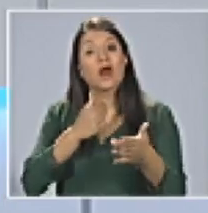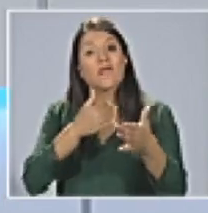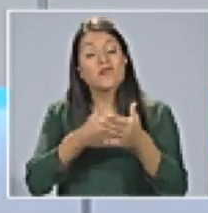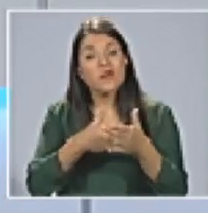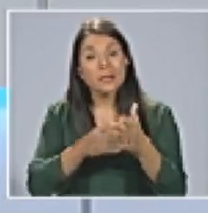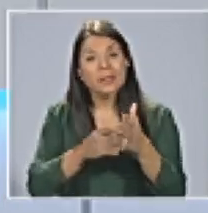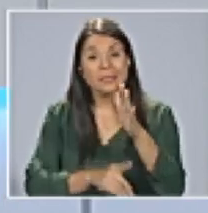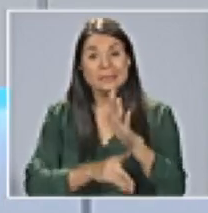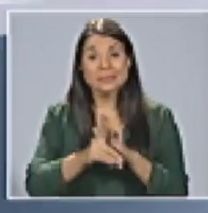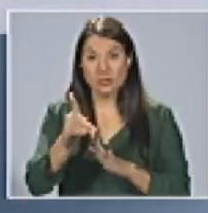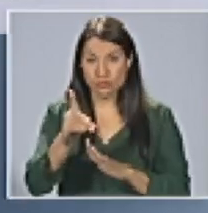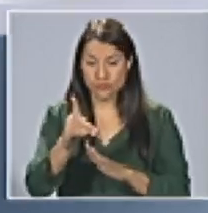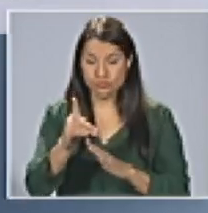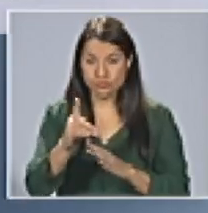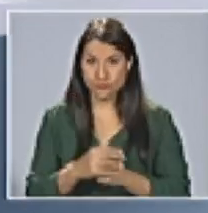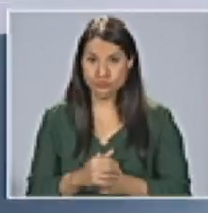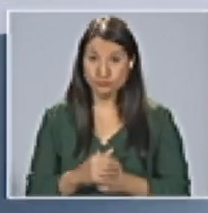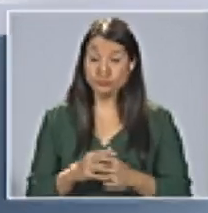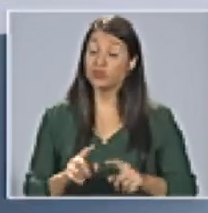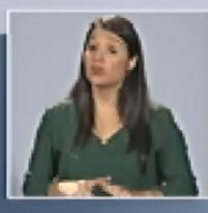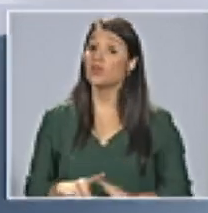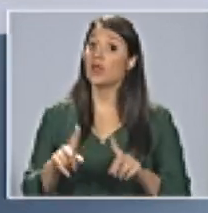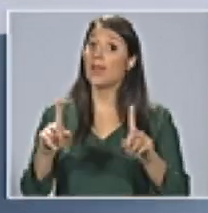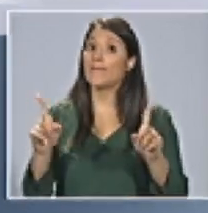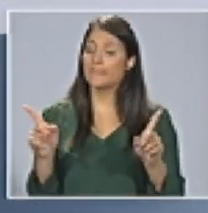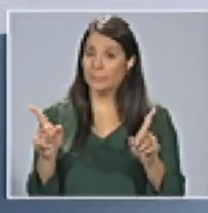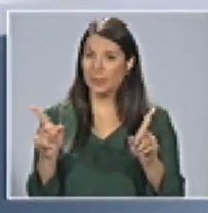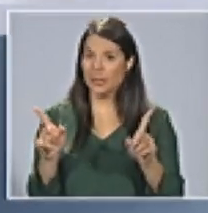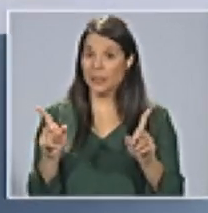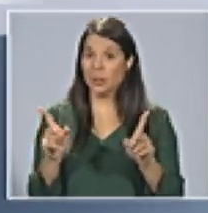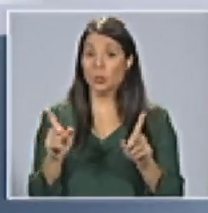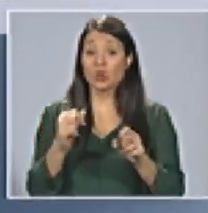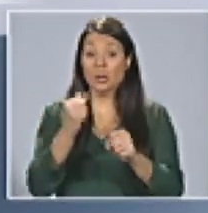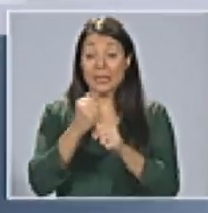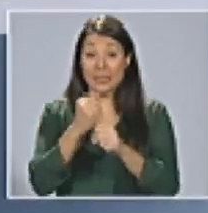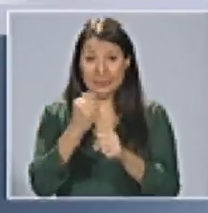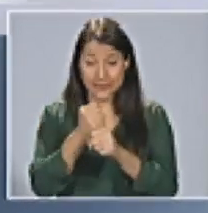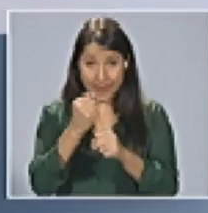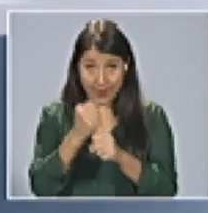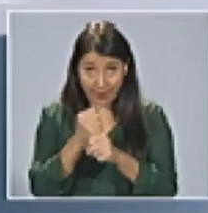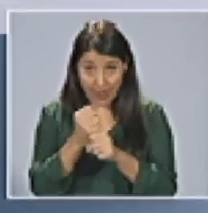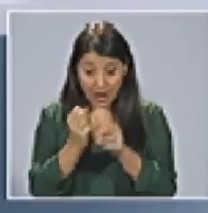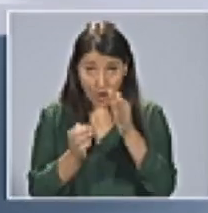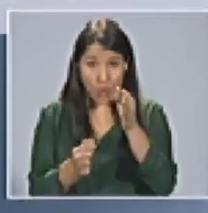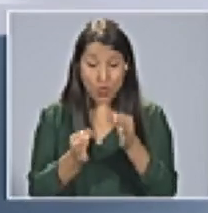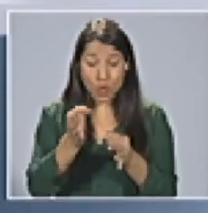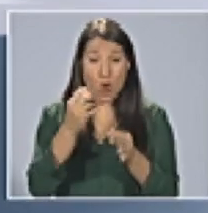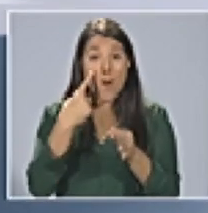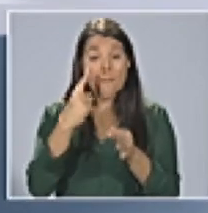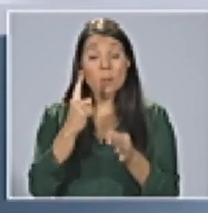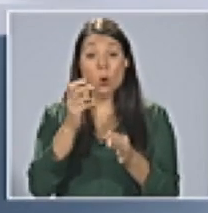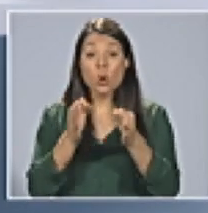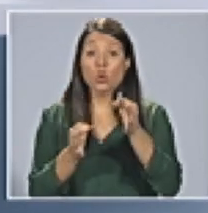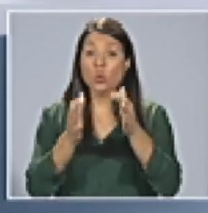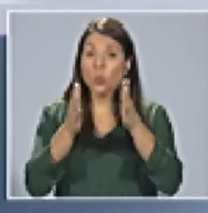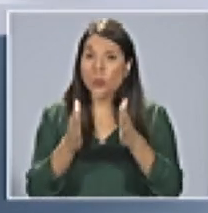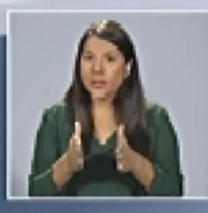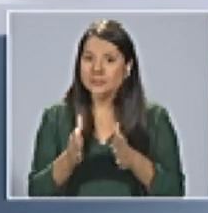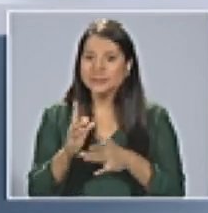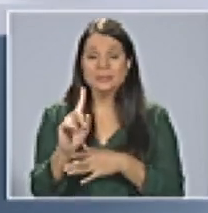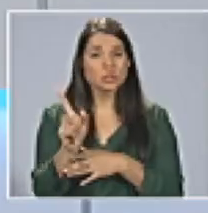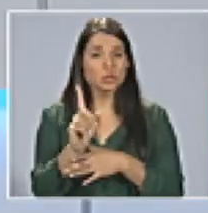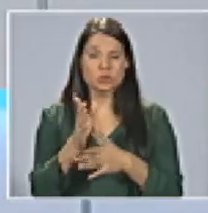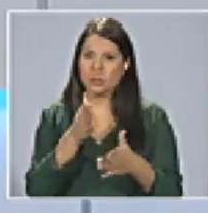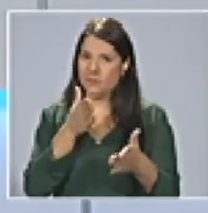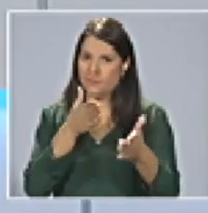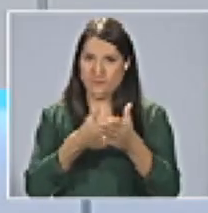el desarrollo de Corte. Las labores jurisdiccionales, que son las labores de jueces que tienen los magistrados, no se están viendo